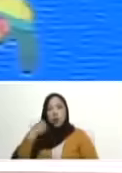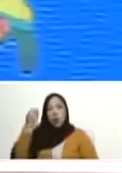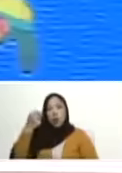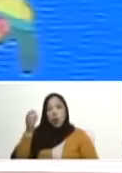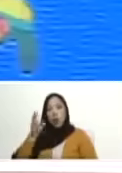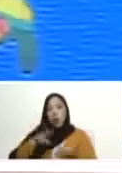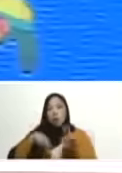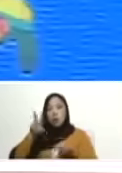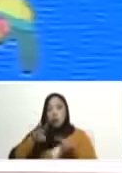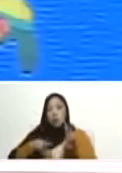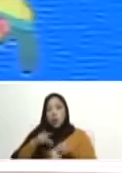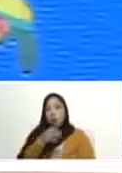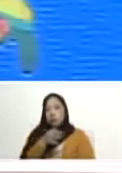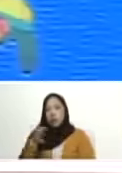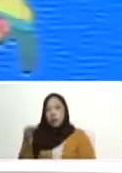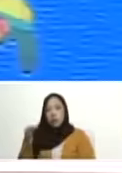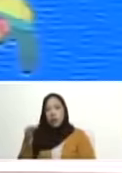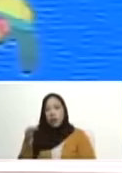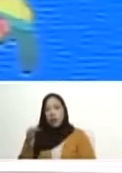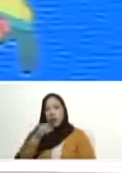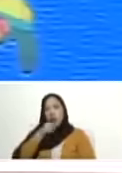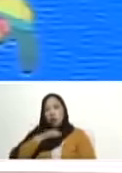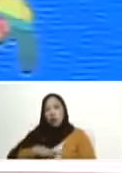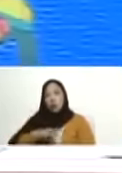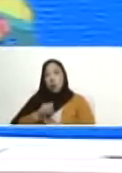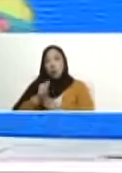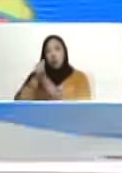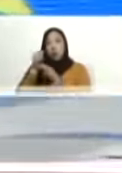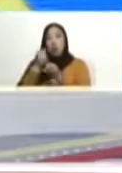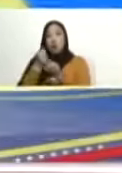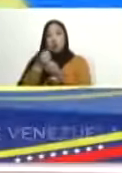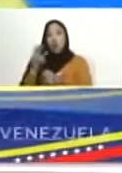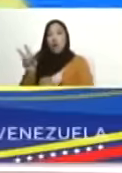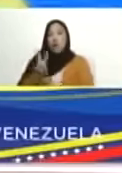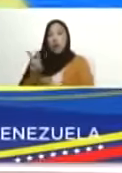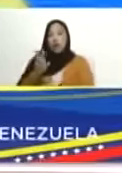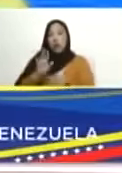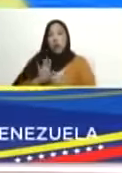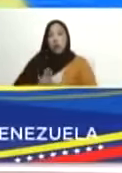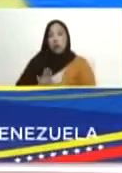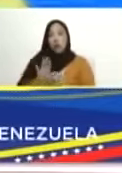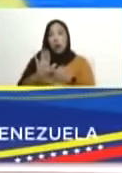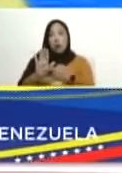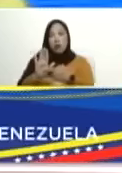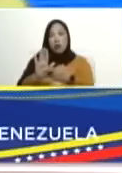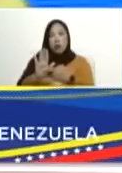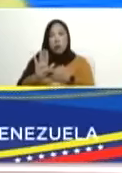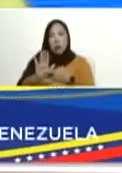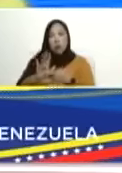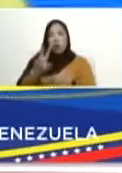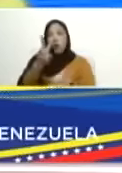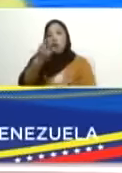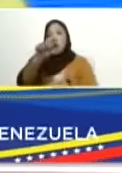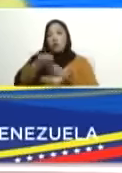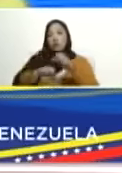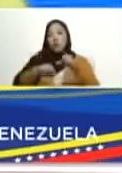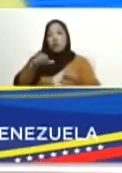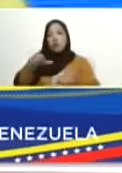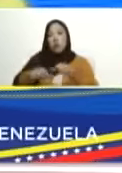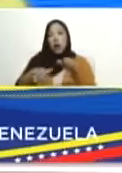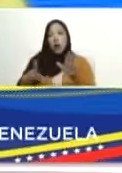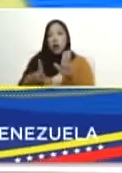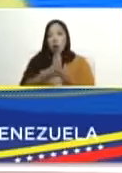exposición acerca de los periodos históricos donde Venezuela ha demostrado por más de dos siglos la